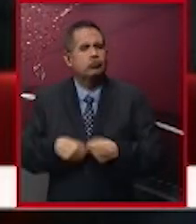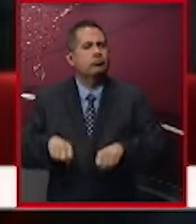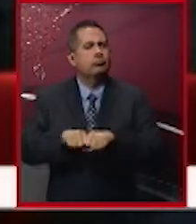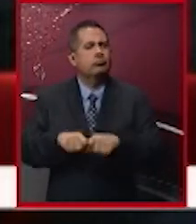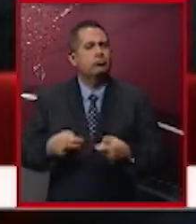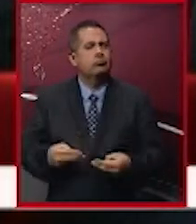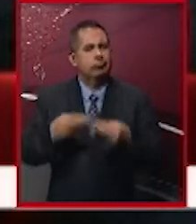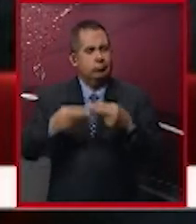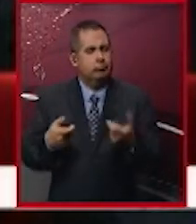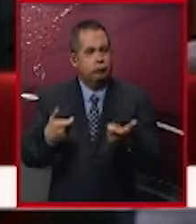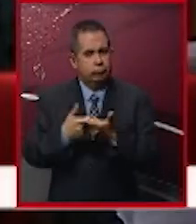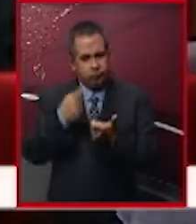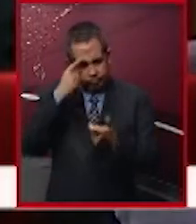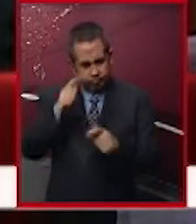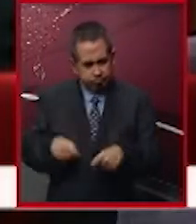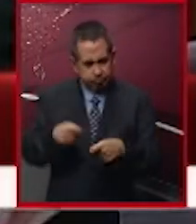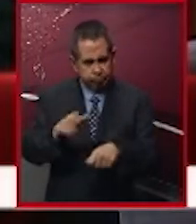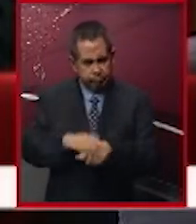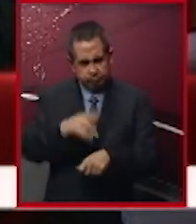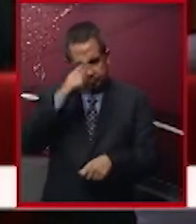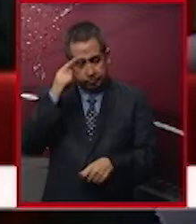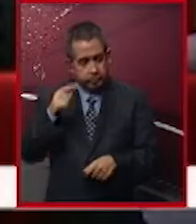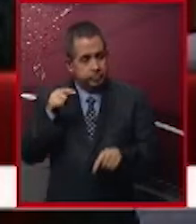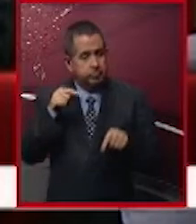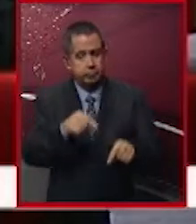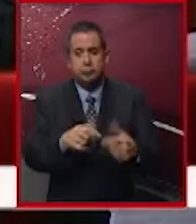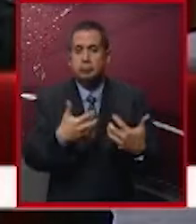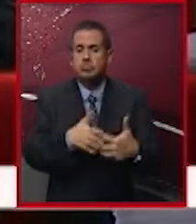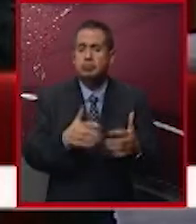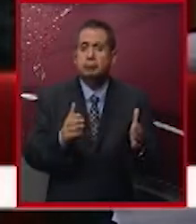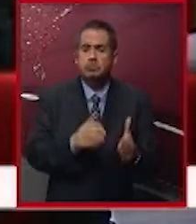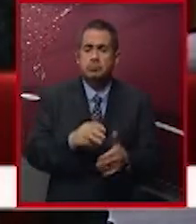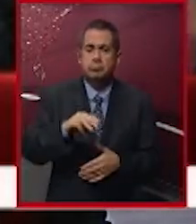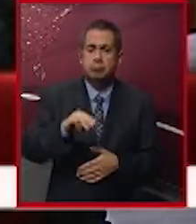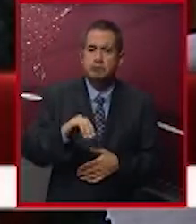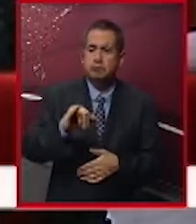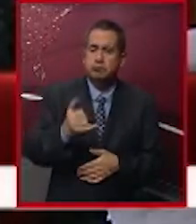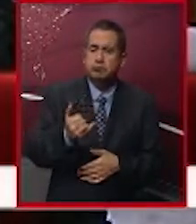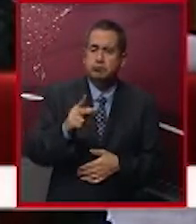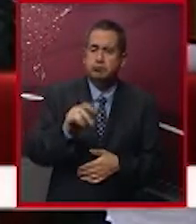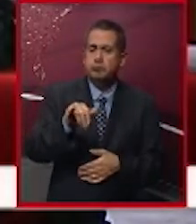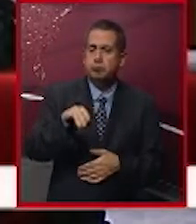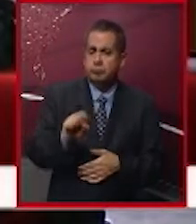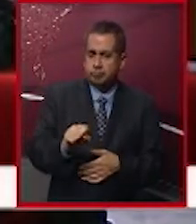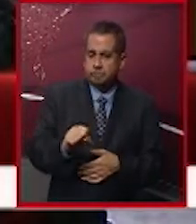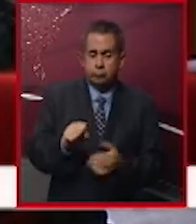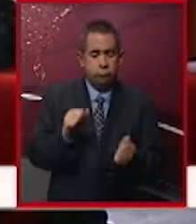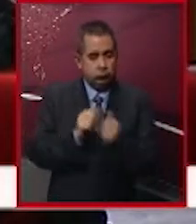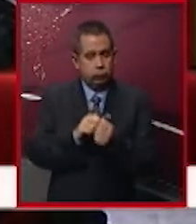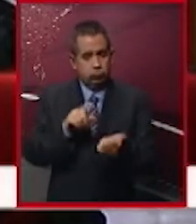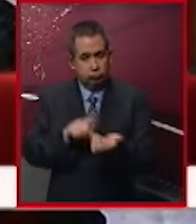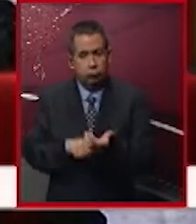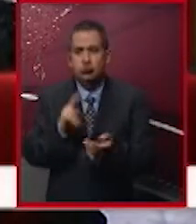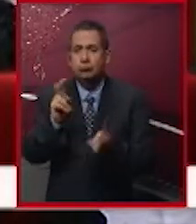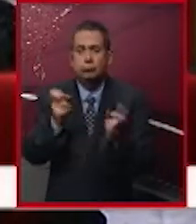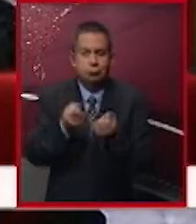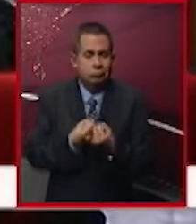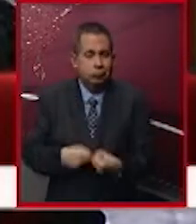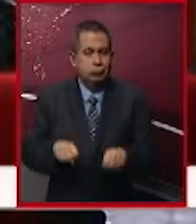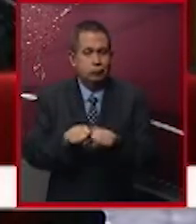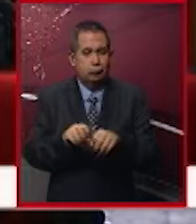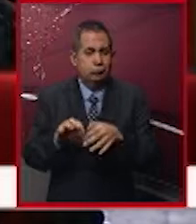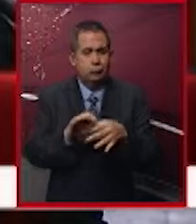Mercantiles para facilitar la creación de las micro, pequeñas y medianas empresas a través de la figura jurídica de sociedades por